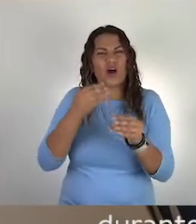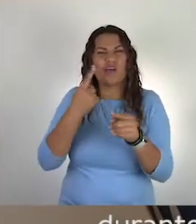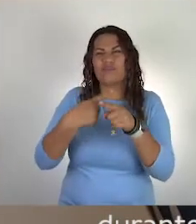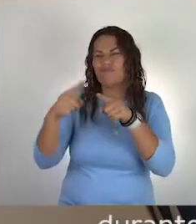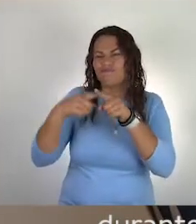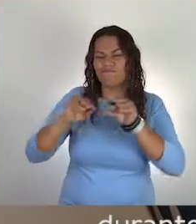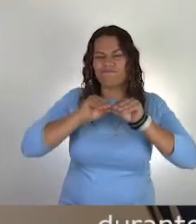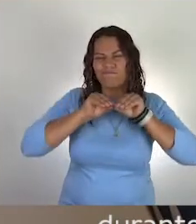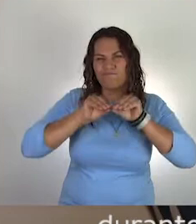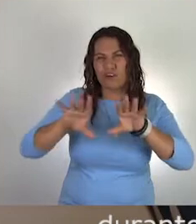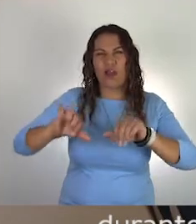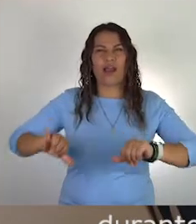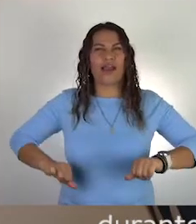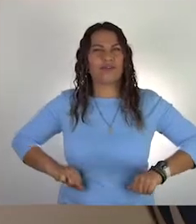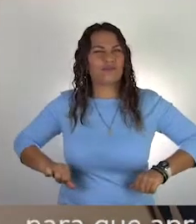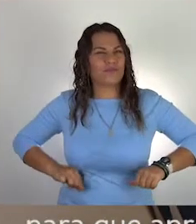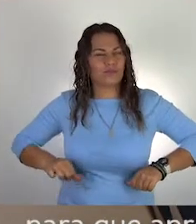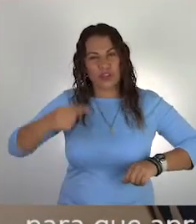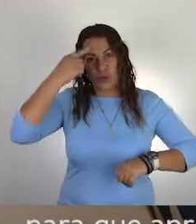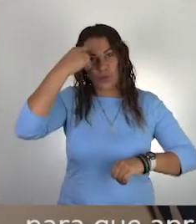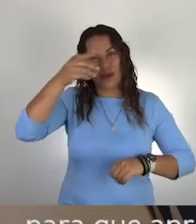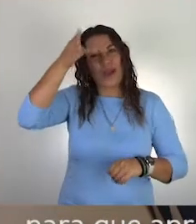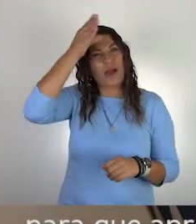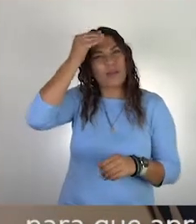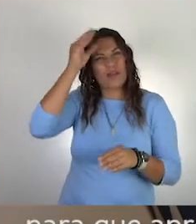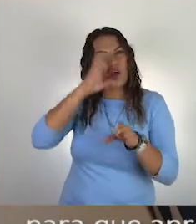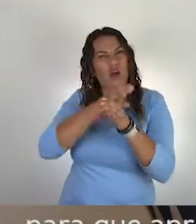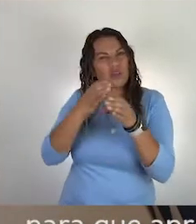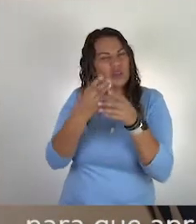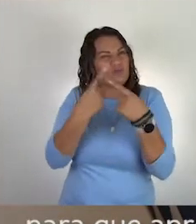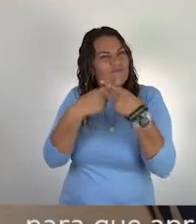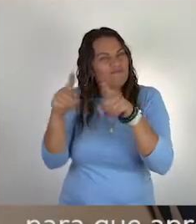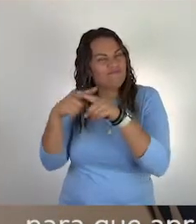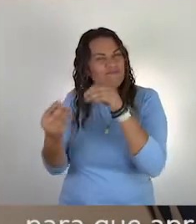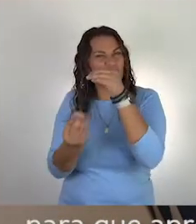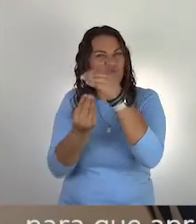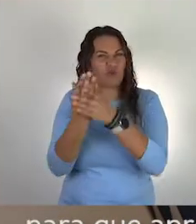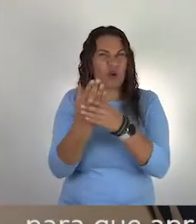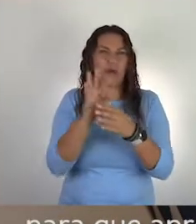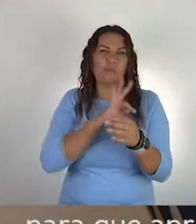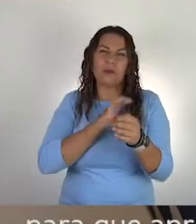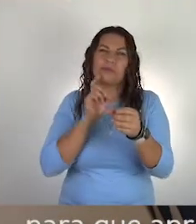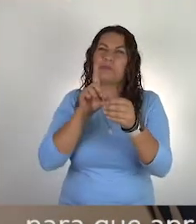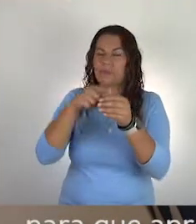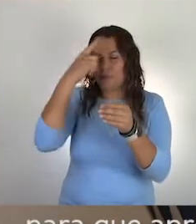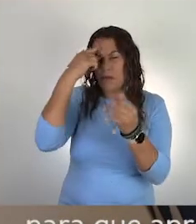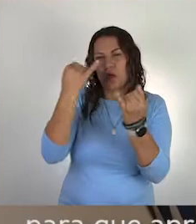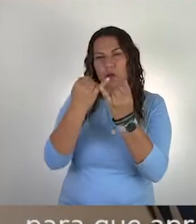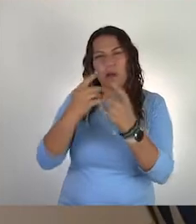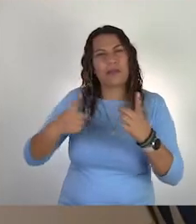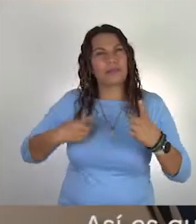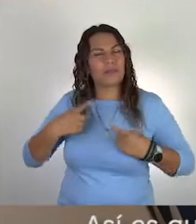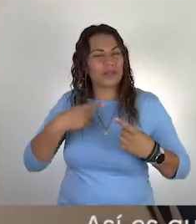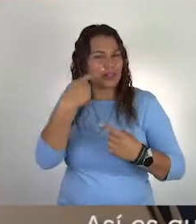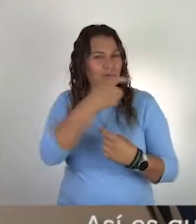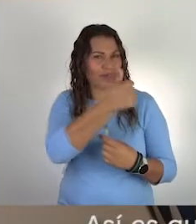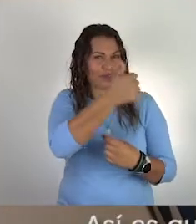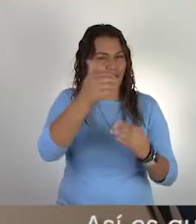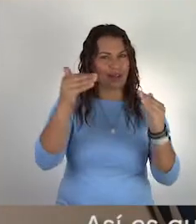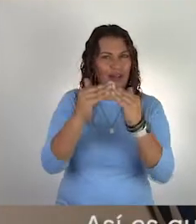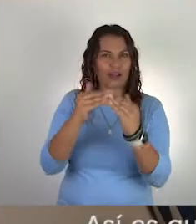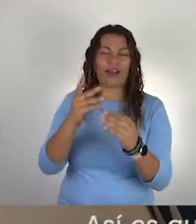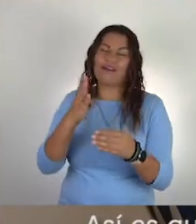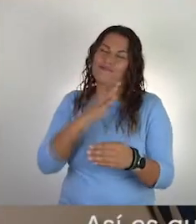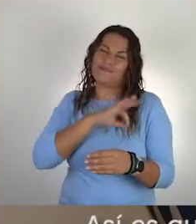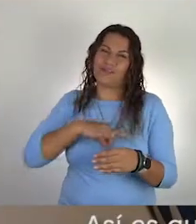difundiendo una serie de actividades para que aprendan cosas nuevas participen y se diviertan mucho desde casa así es que les